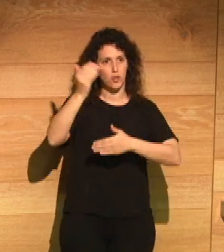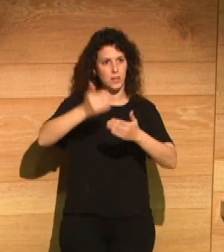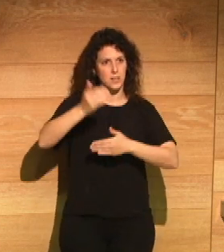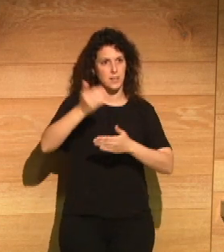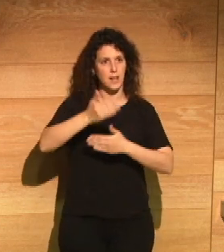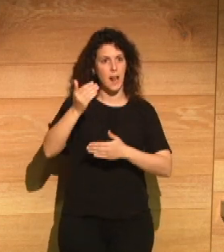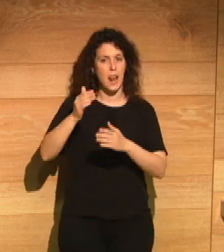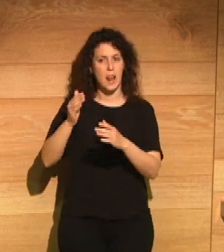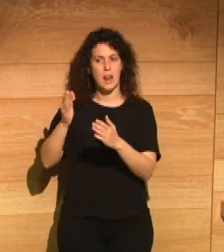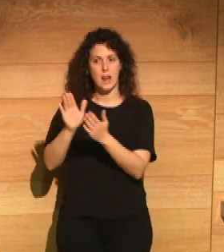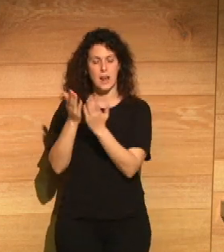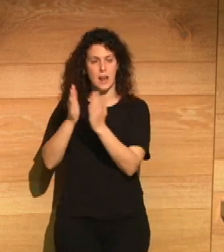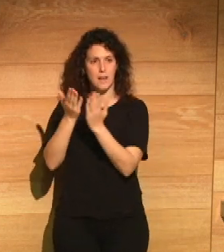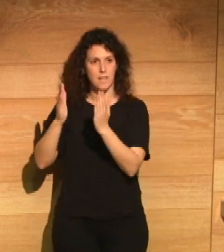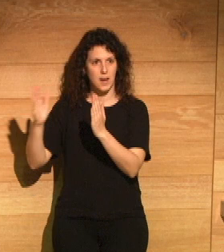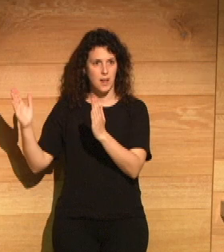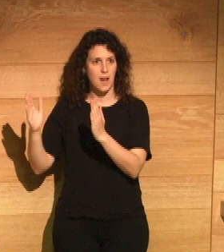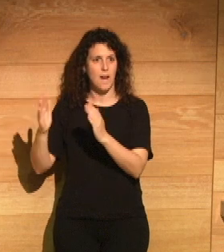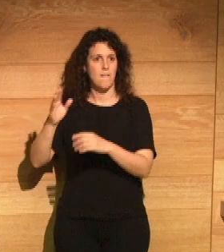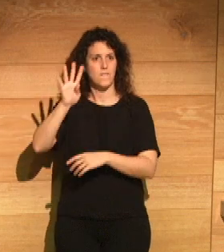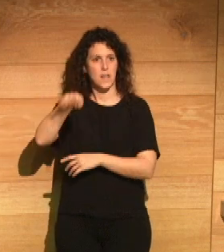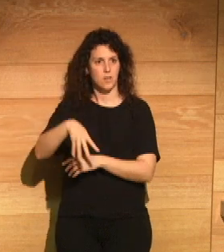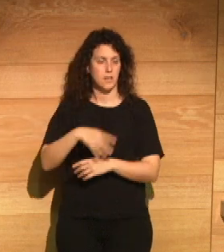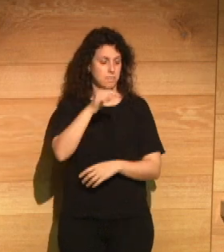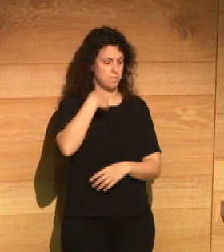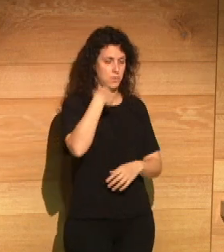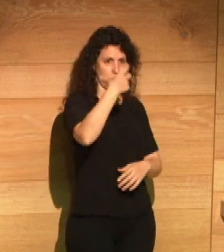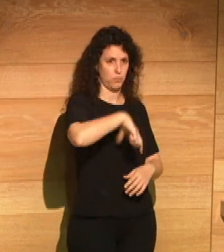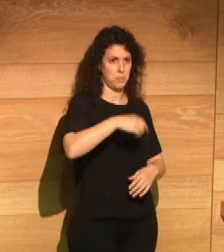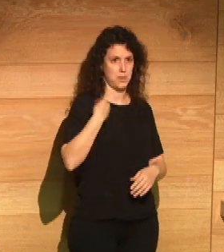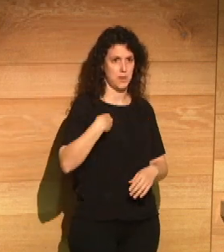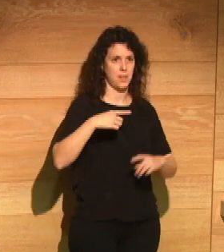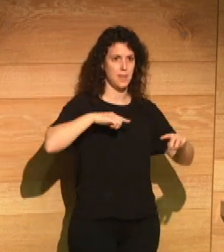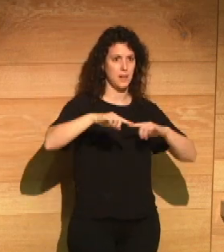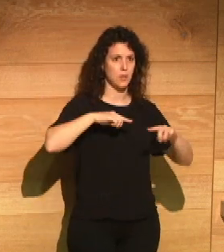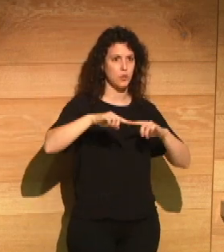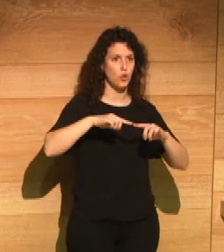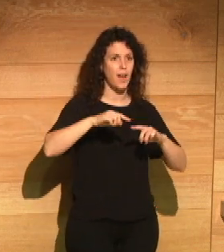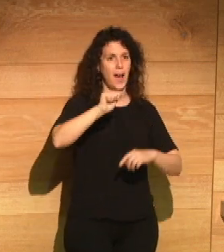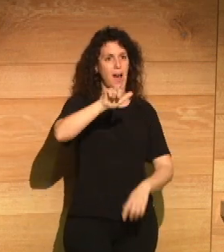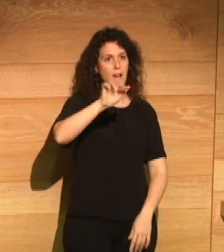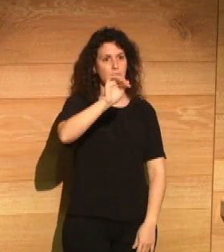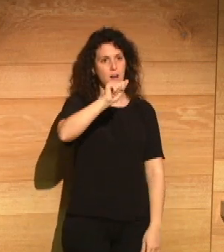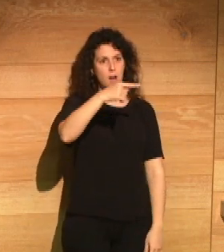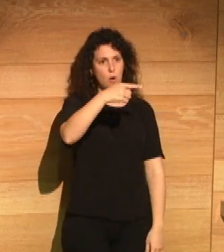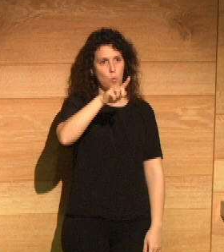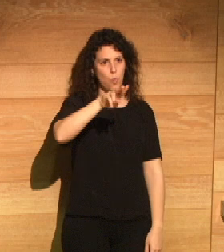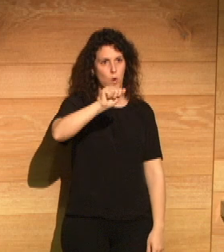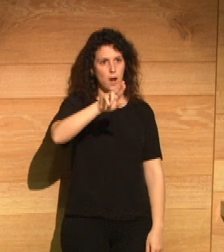librería de Barcelona, Xavi Vidal, y por yo misma, en mi calidad de directora editorial de Alfaguara, le otorgó